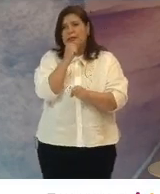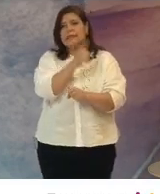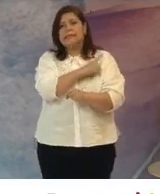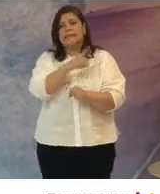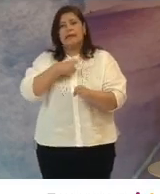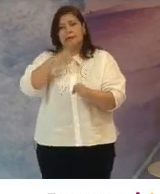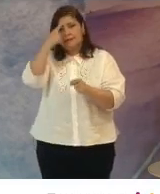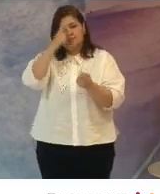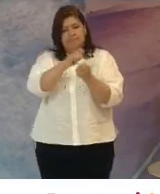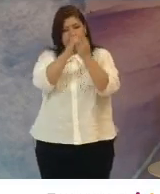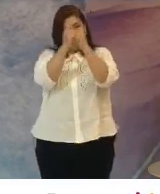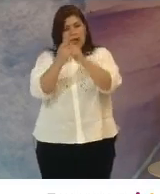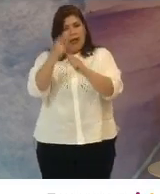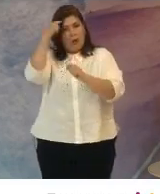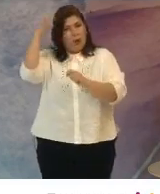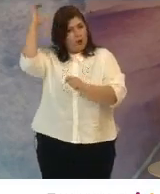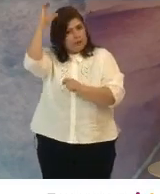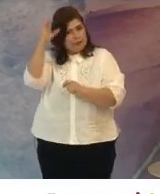la conciencia.